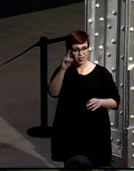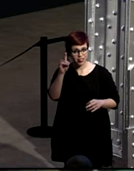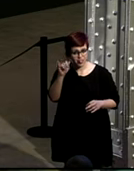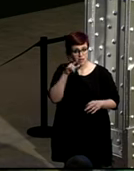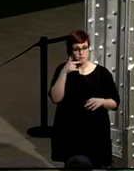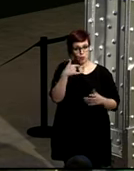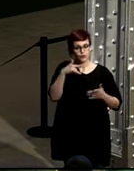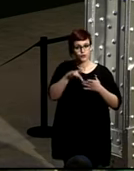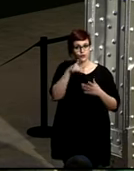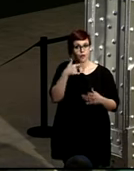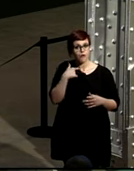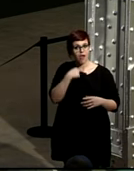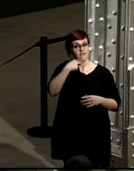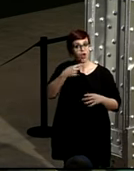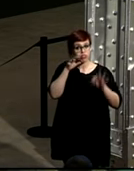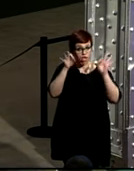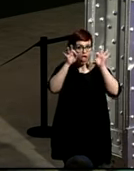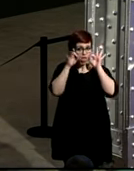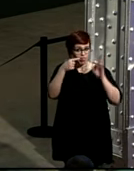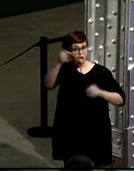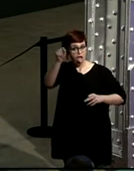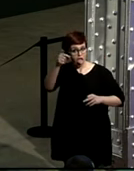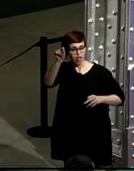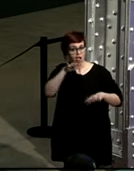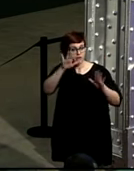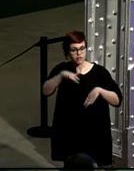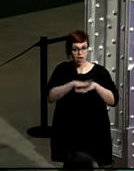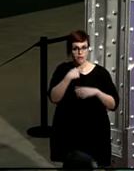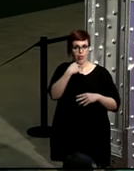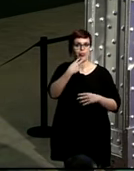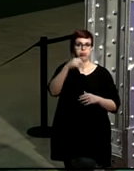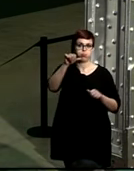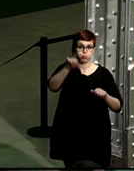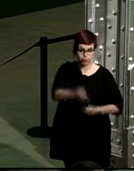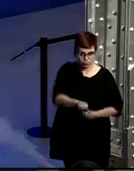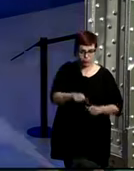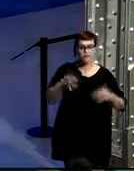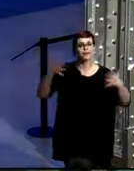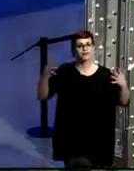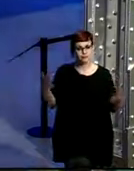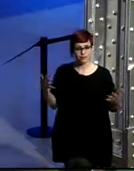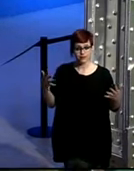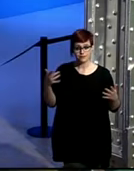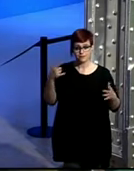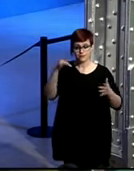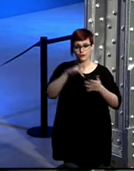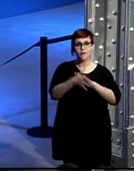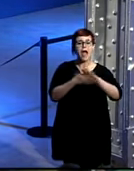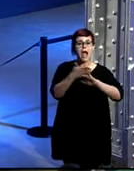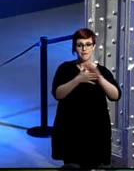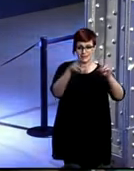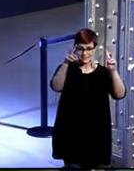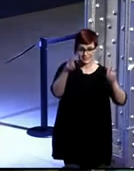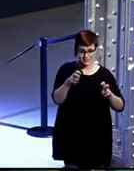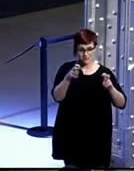garganta de imitar su voz en los capítulos de la serie. Fue un titular muy bonito. Bueno, no vamos a hablar de animación, vamos a